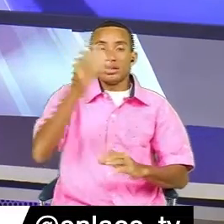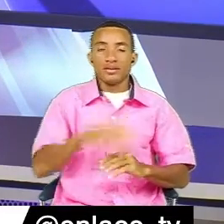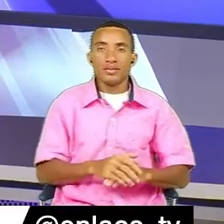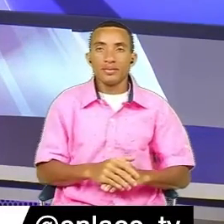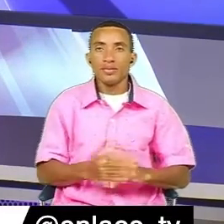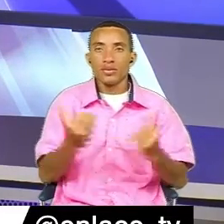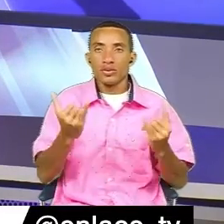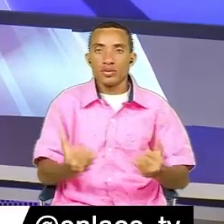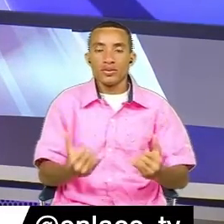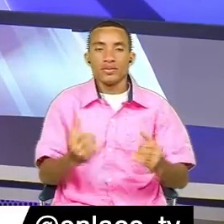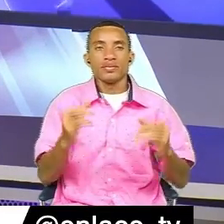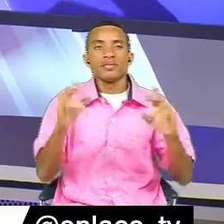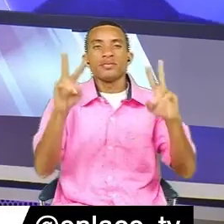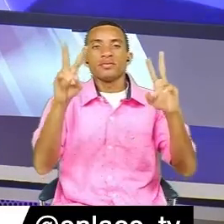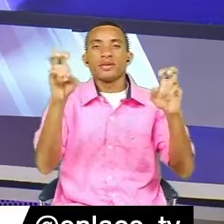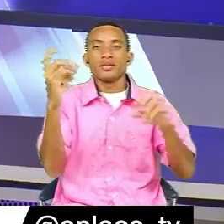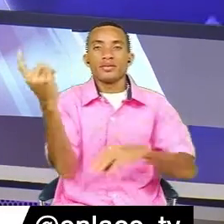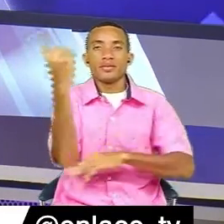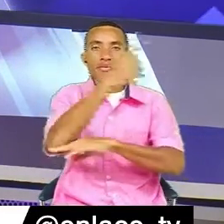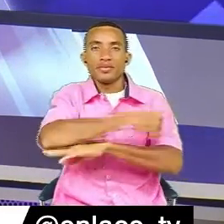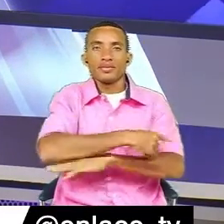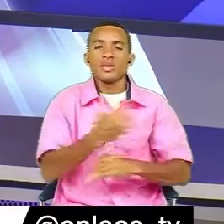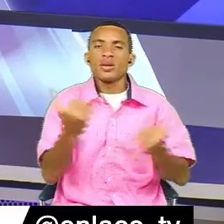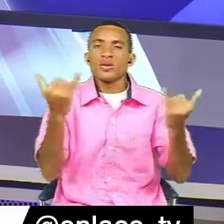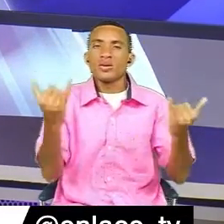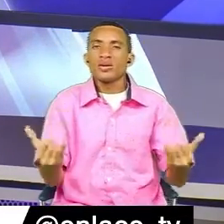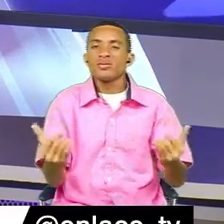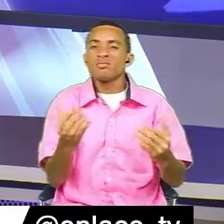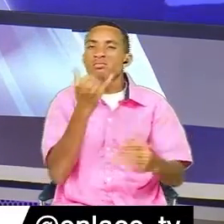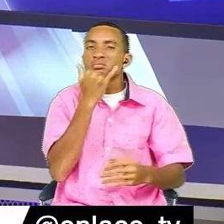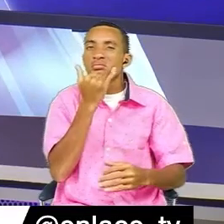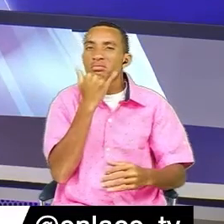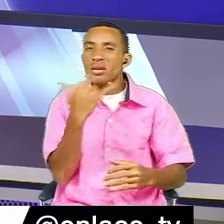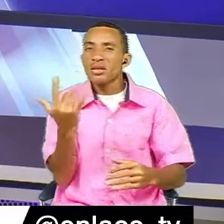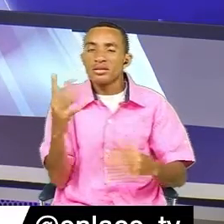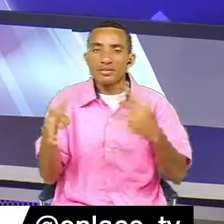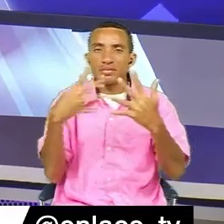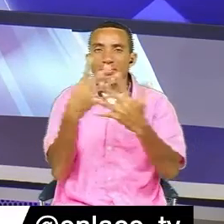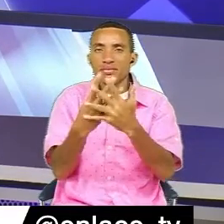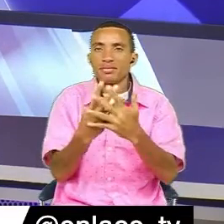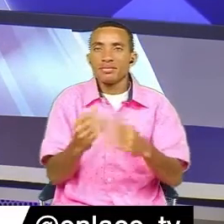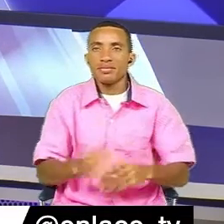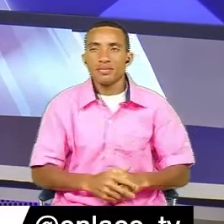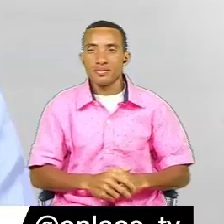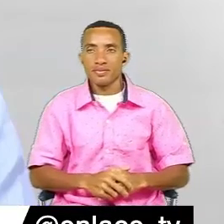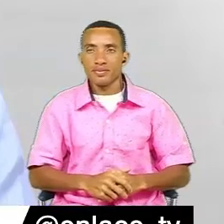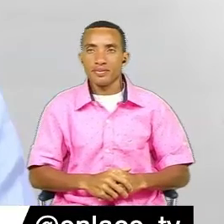día, doctor Munibe. ¿Qué ha pasado en nuestra cárcel? ¿Cuál es la situación real y qué estrategias se han asumido al respecto?